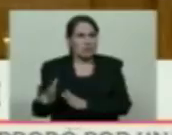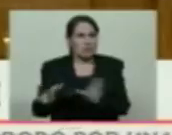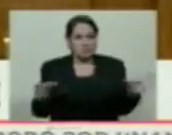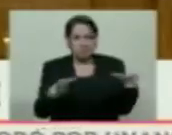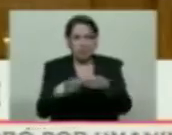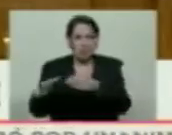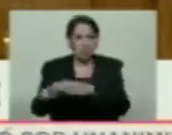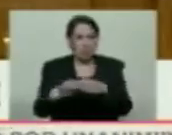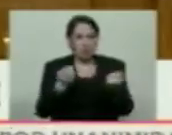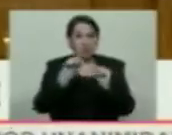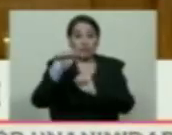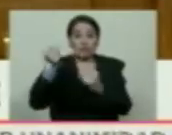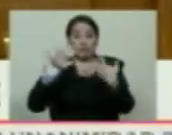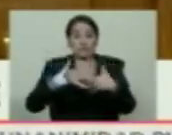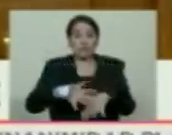Defensa Integral.